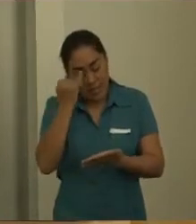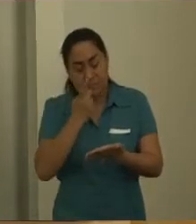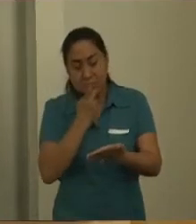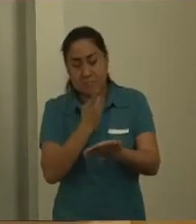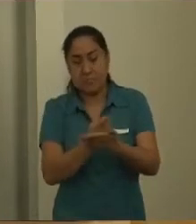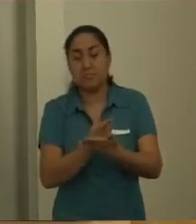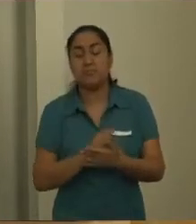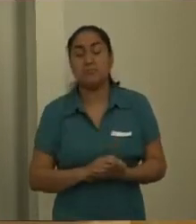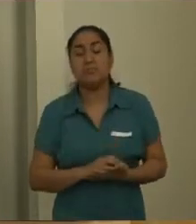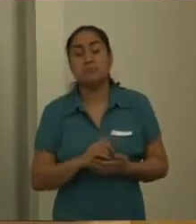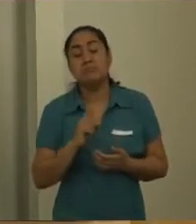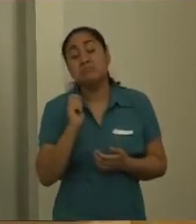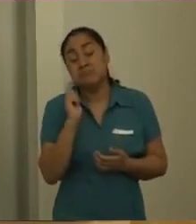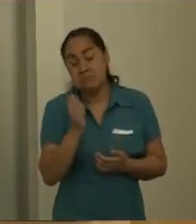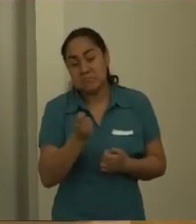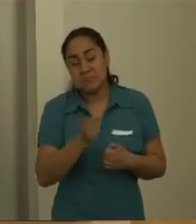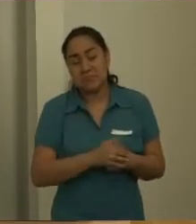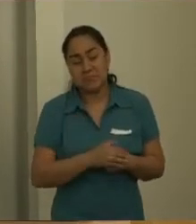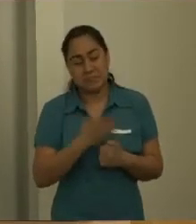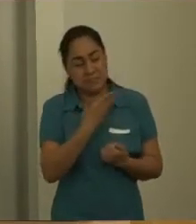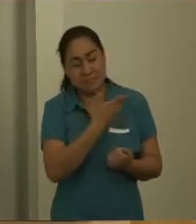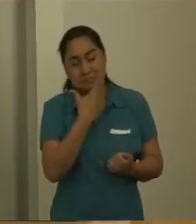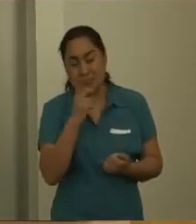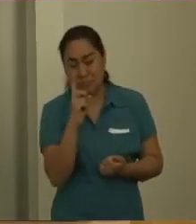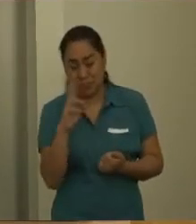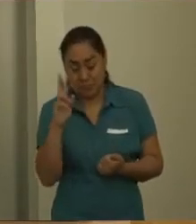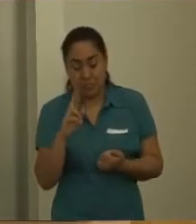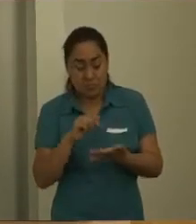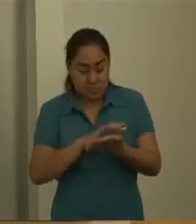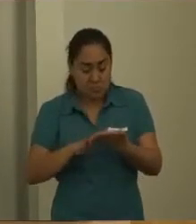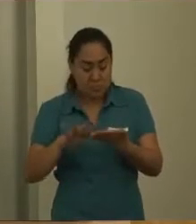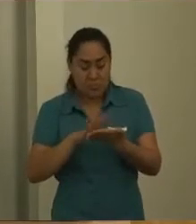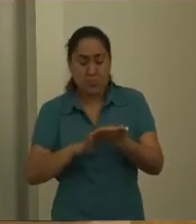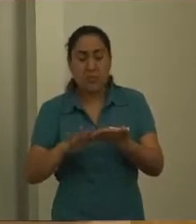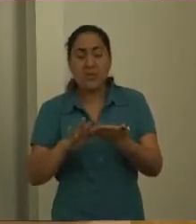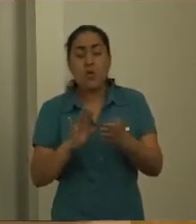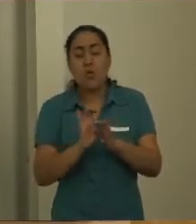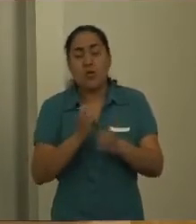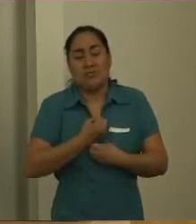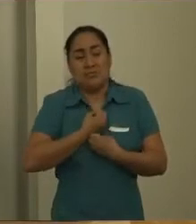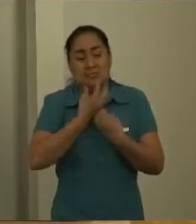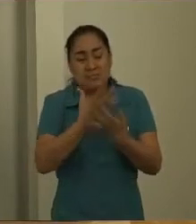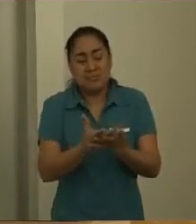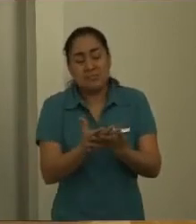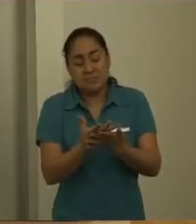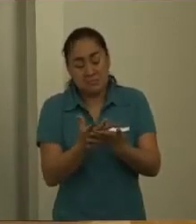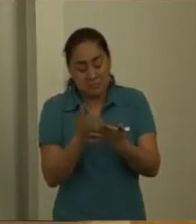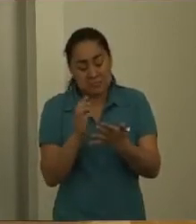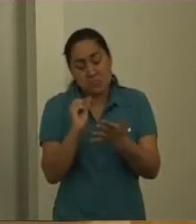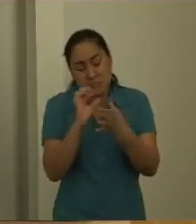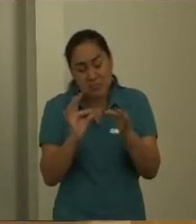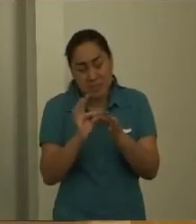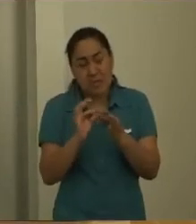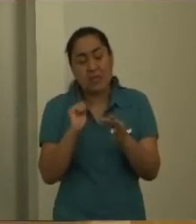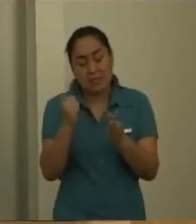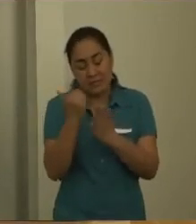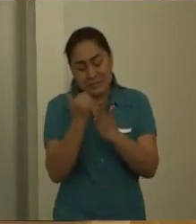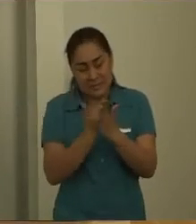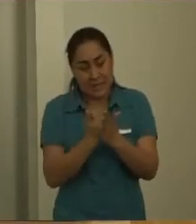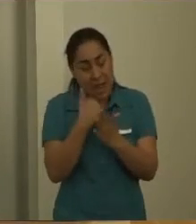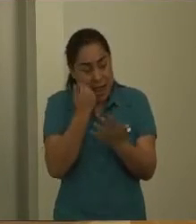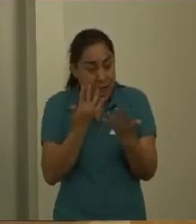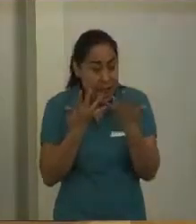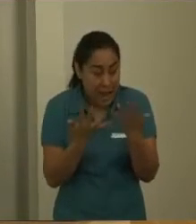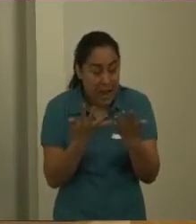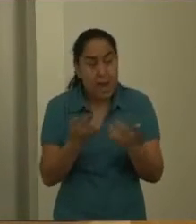expresada en esta locución del doctor estaba en jaén se expresa muy claramente en la agenda ambiciosa que busca